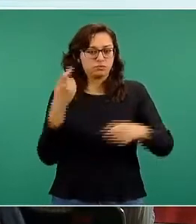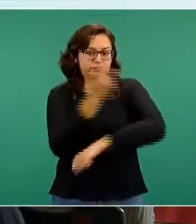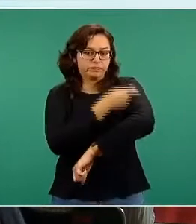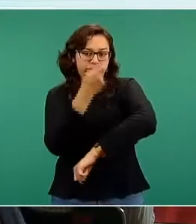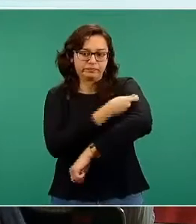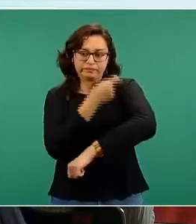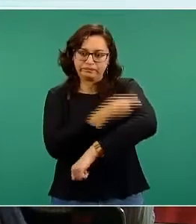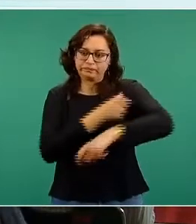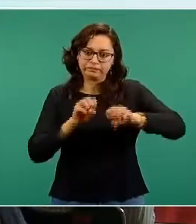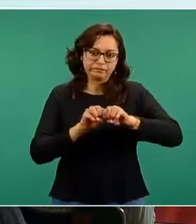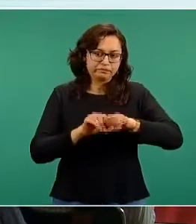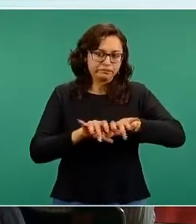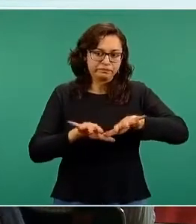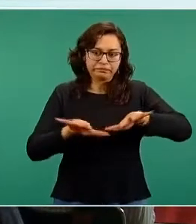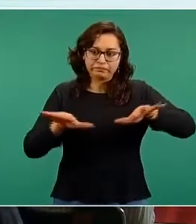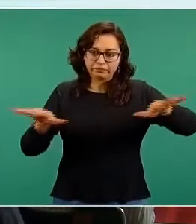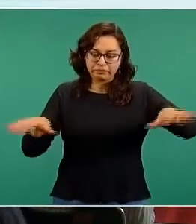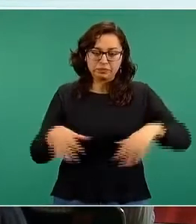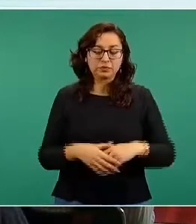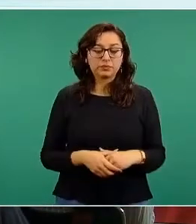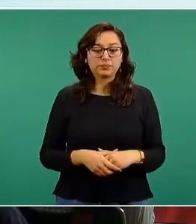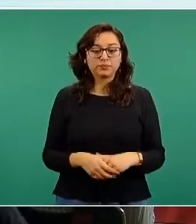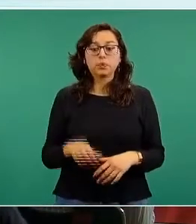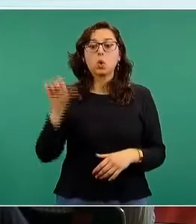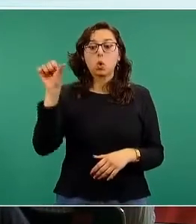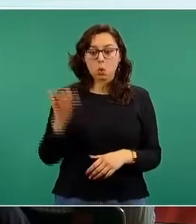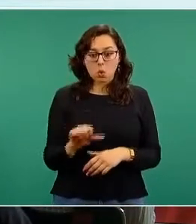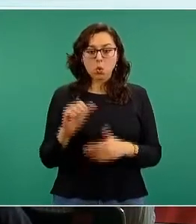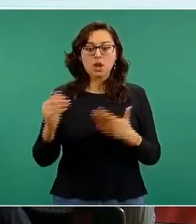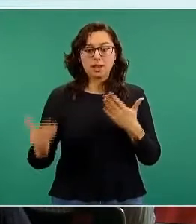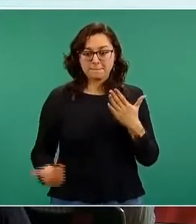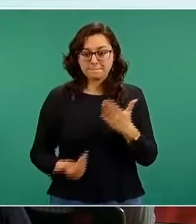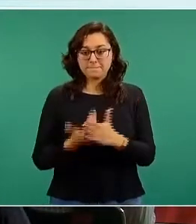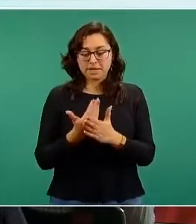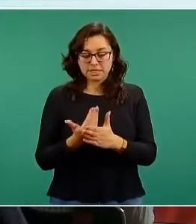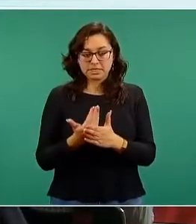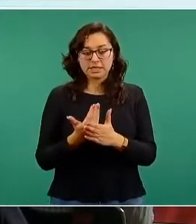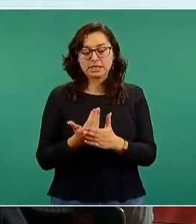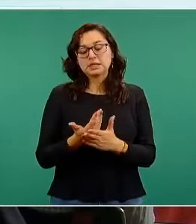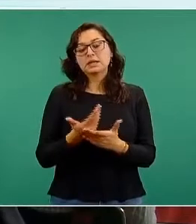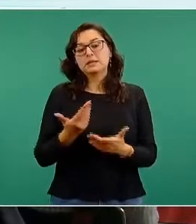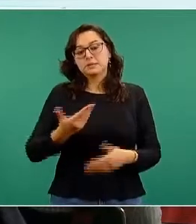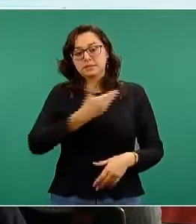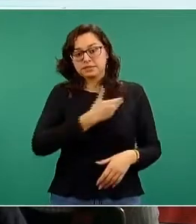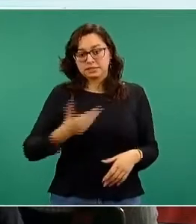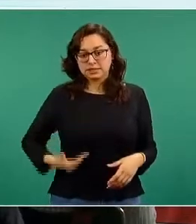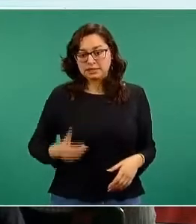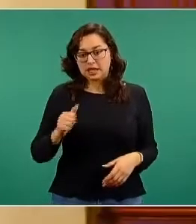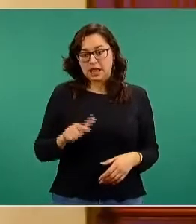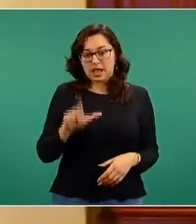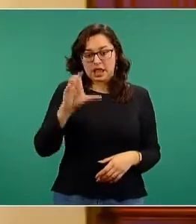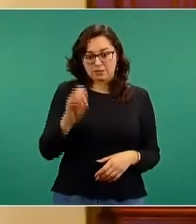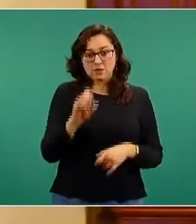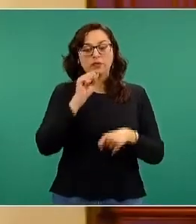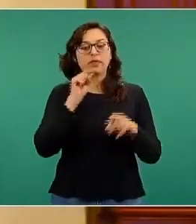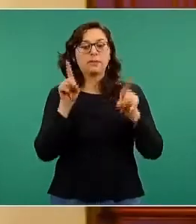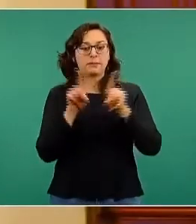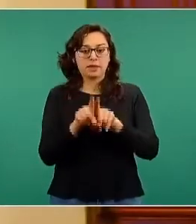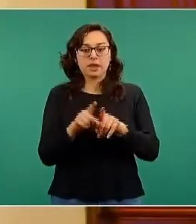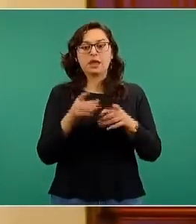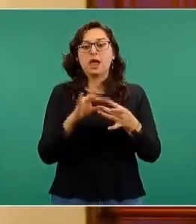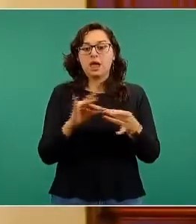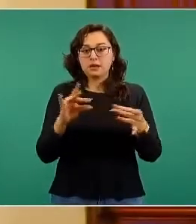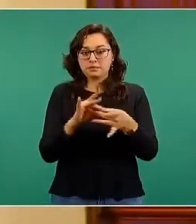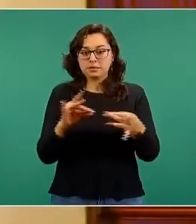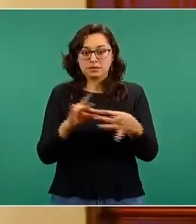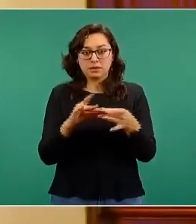Continuaremos esta mañana y desde el fin de semana el presidente López Obrador comentó sobre los ajustes que hizo